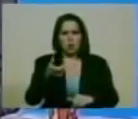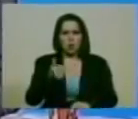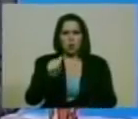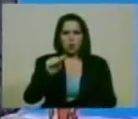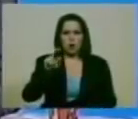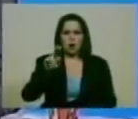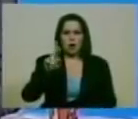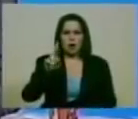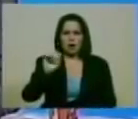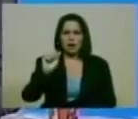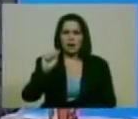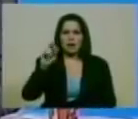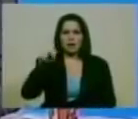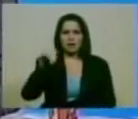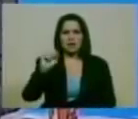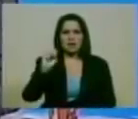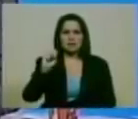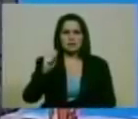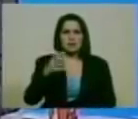de Bolivia,